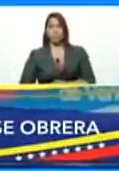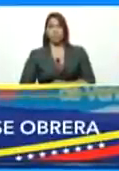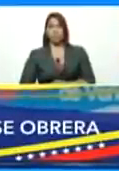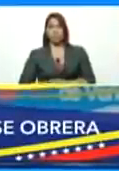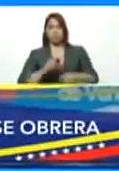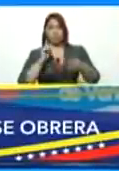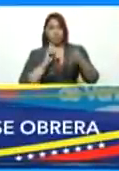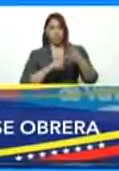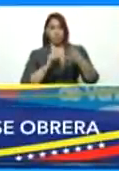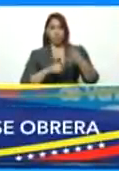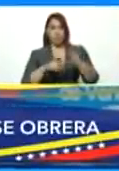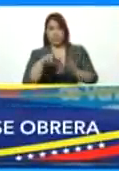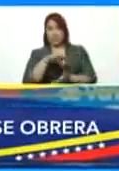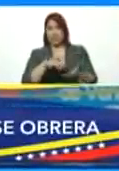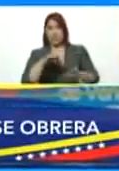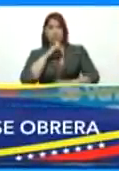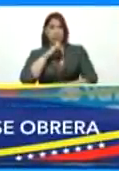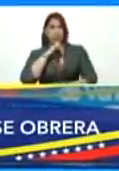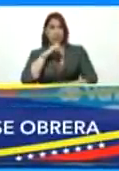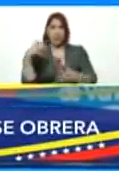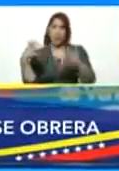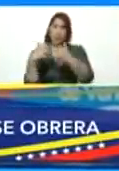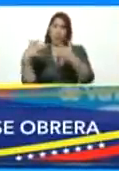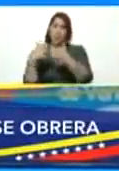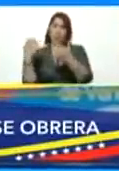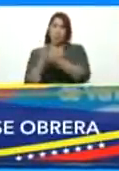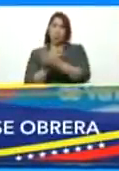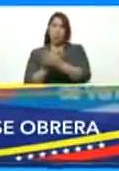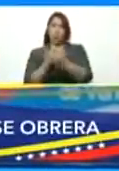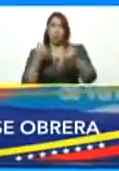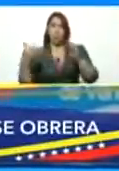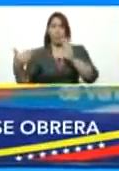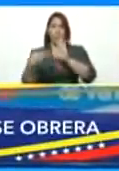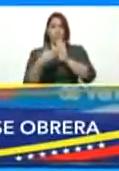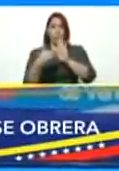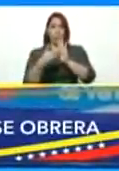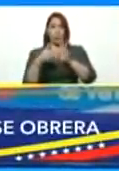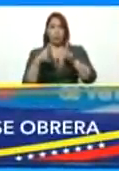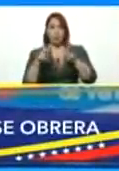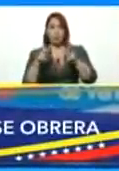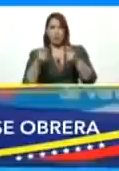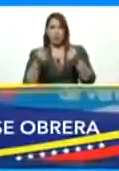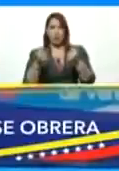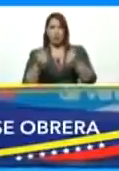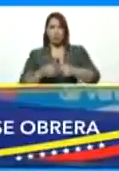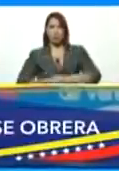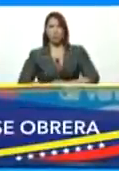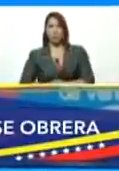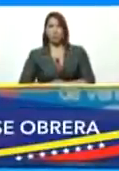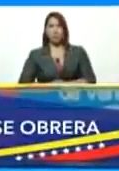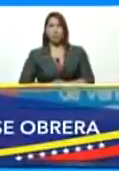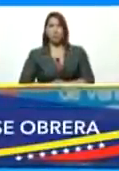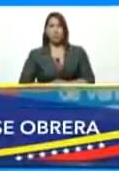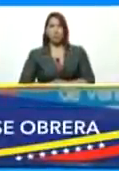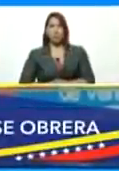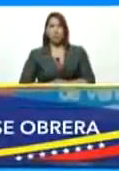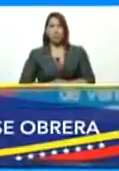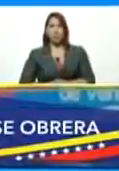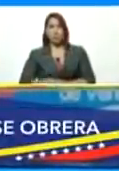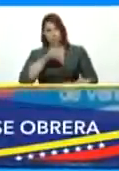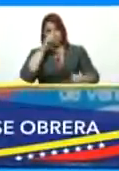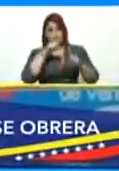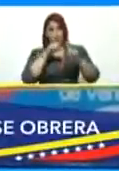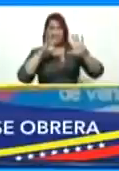la crisis de la guerra económica contra el salario el desafío